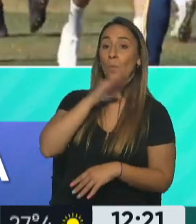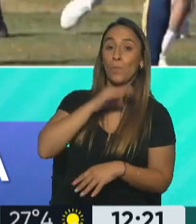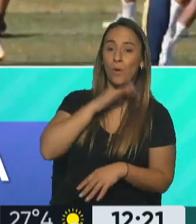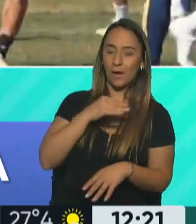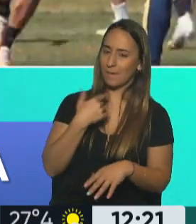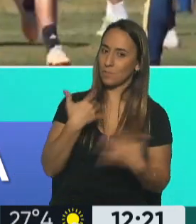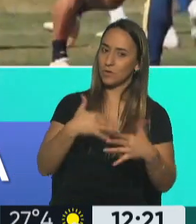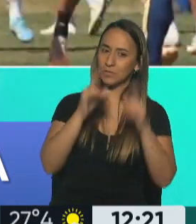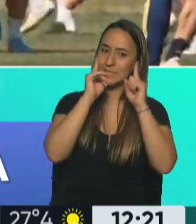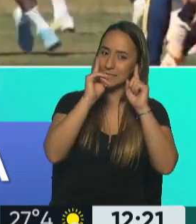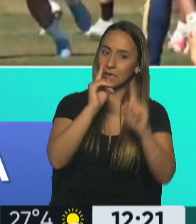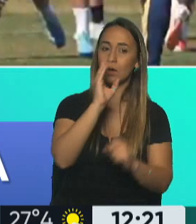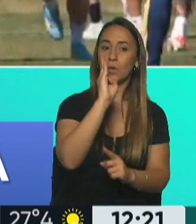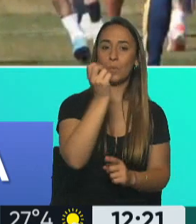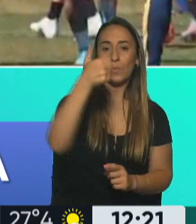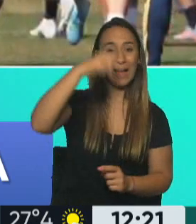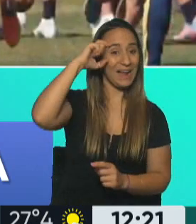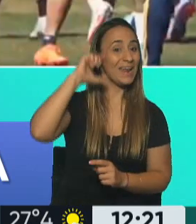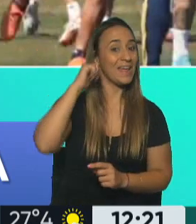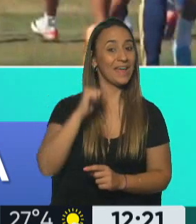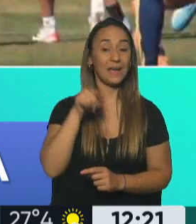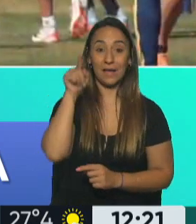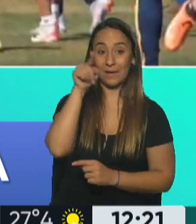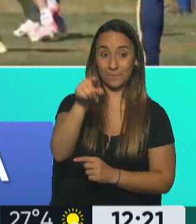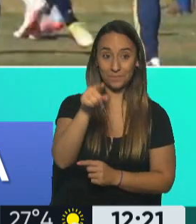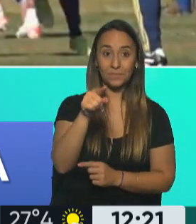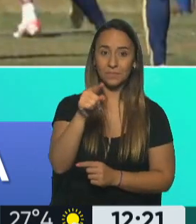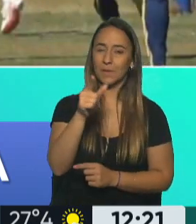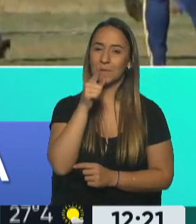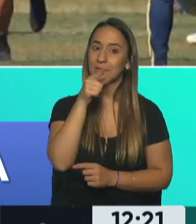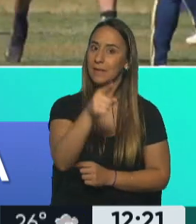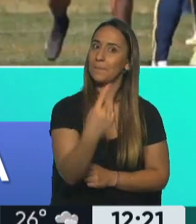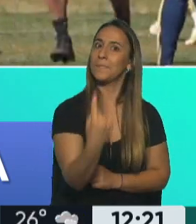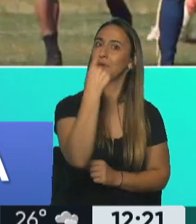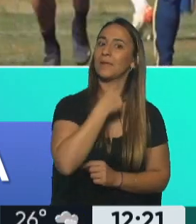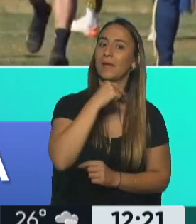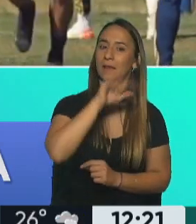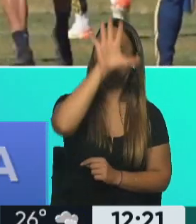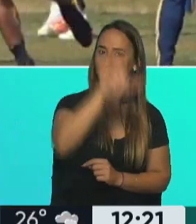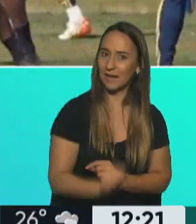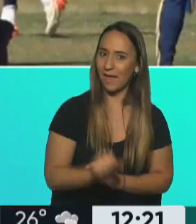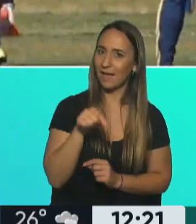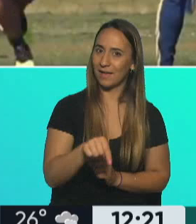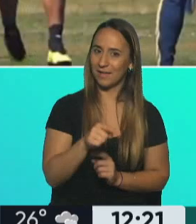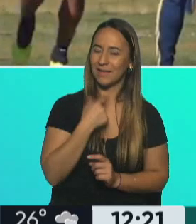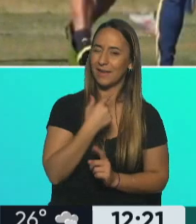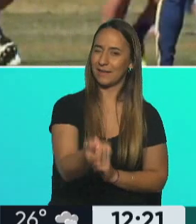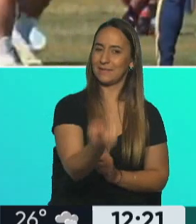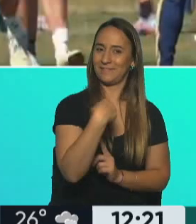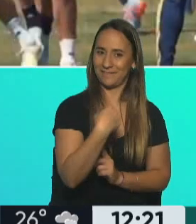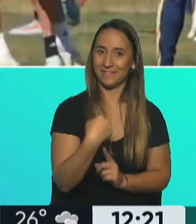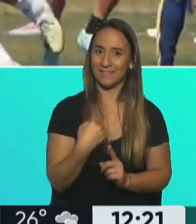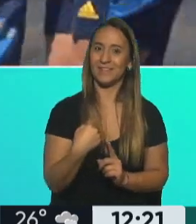vanega eh gran jugador primera cara gran paso por el club pero que hoy está de vuelta No sí es un nombre